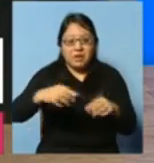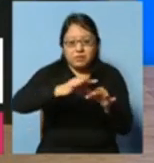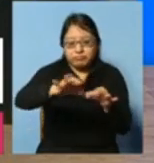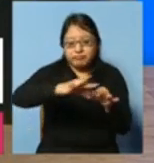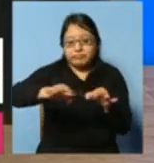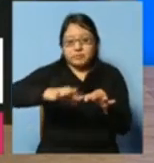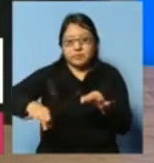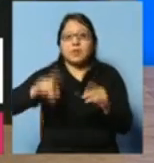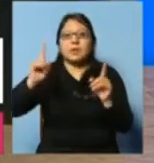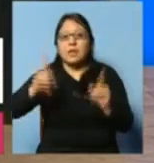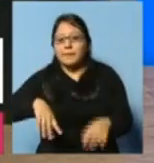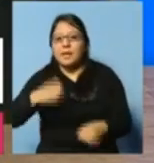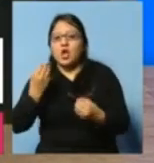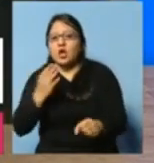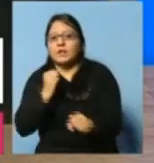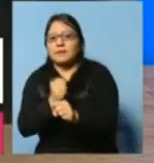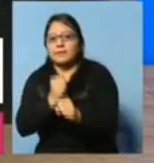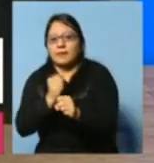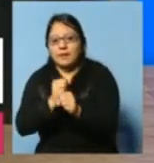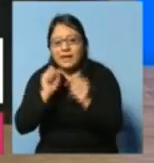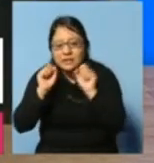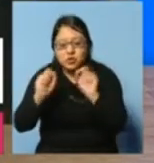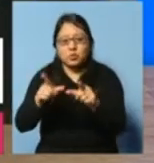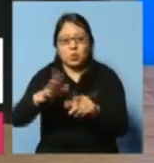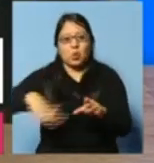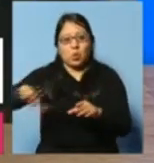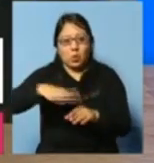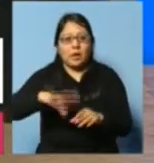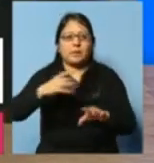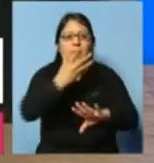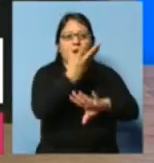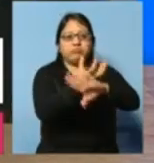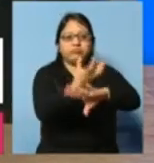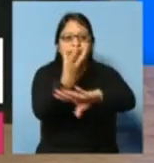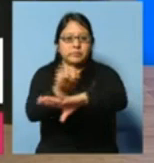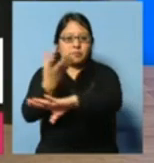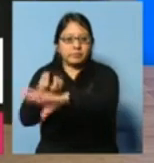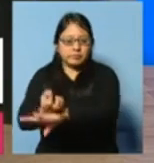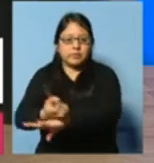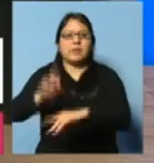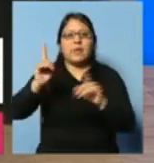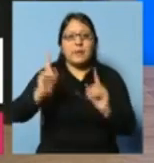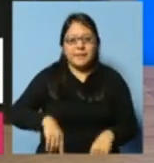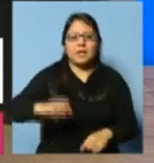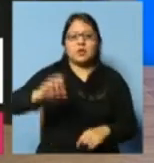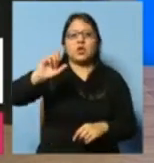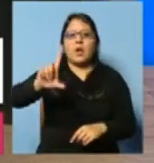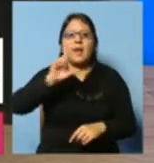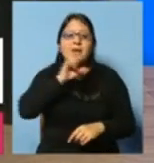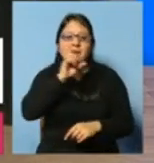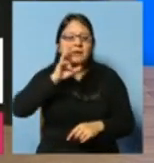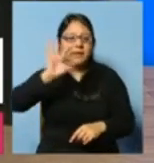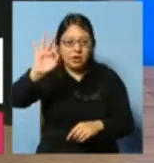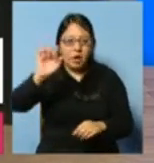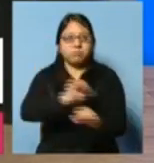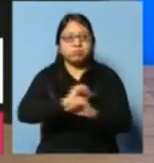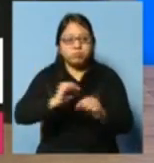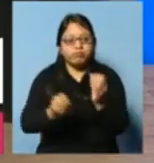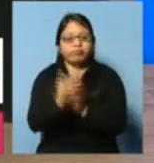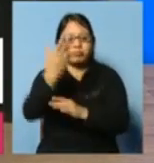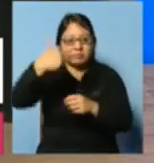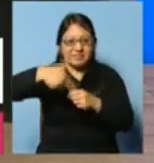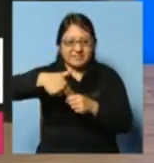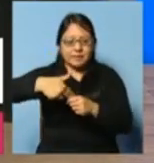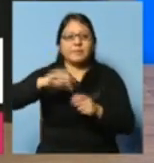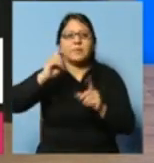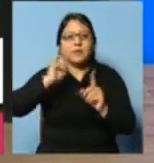los emprendimientos productivos tanto en el parque solar como en las explotaciones de litio se ha hecho un esfuerzo muy grande para